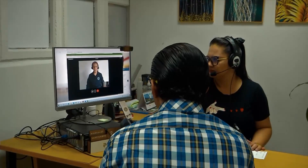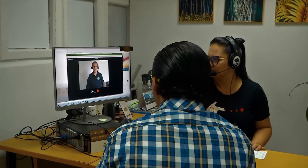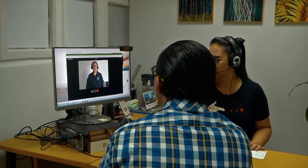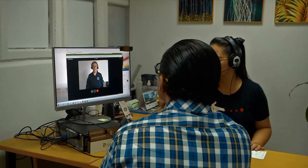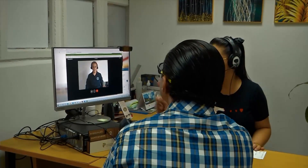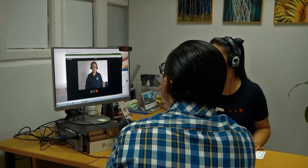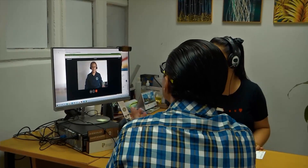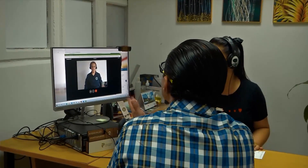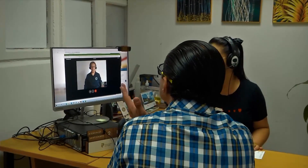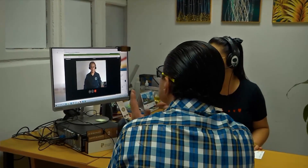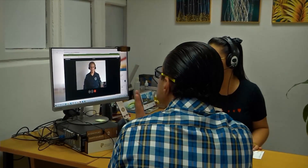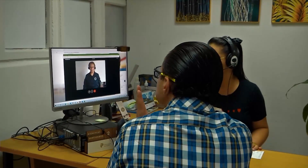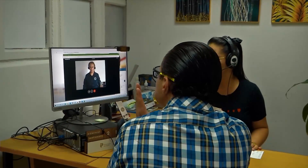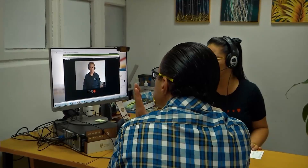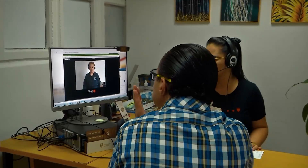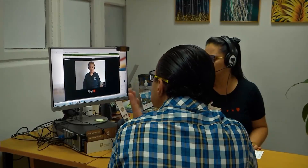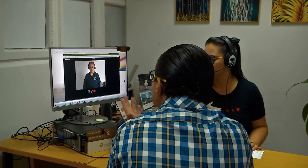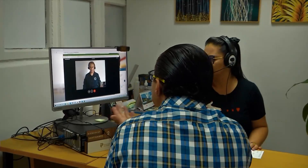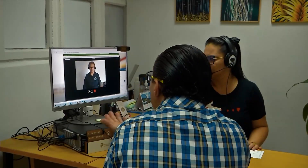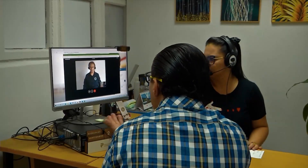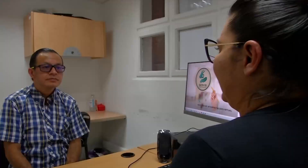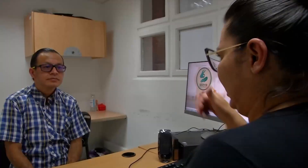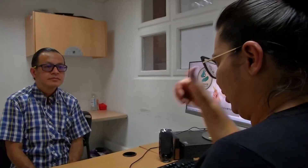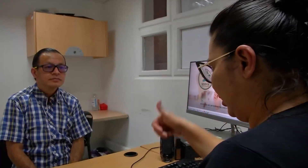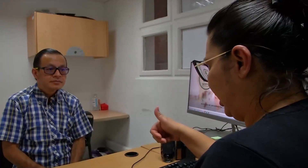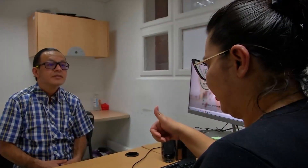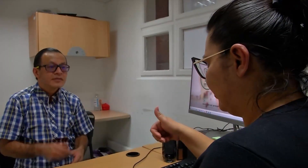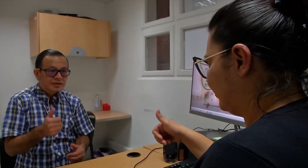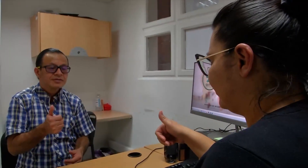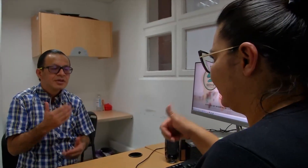Más inclusión, más oportunidades.